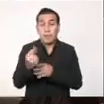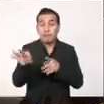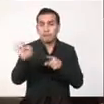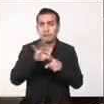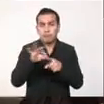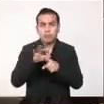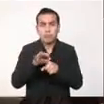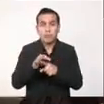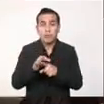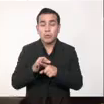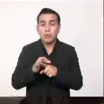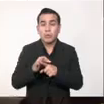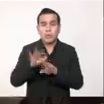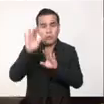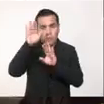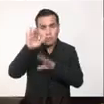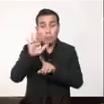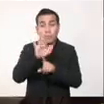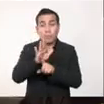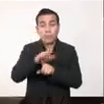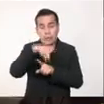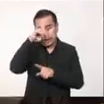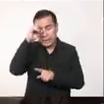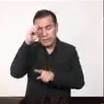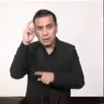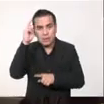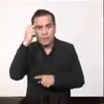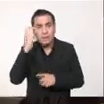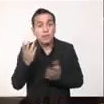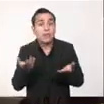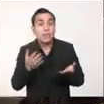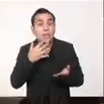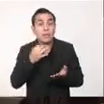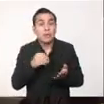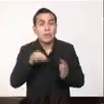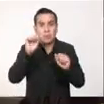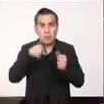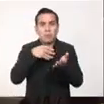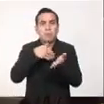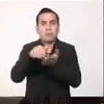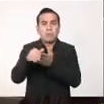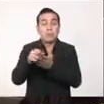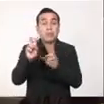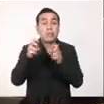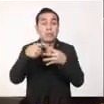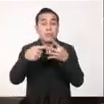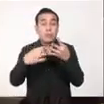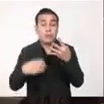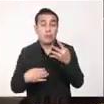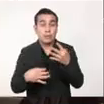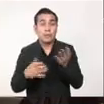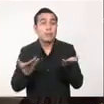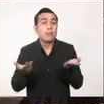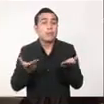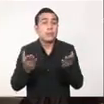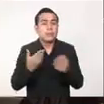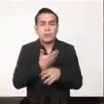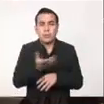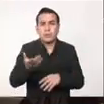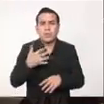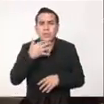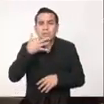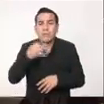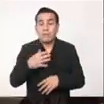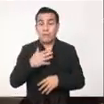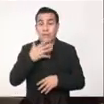funcionario no cumple, no solamente que no lo elija, sino que lo deponga. Eso lo dice la jurisprudencia. Entonces, el sustento,